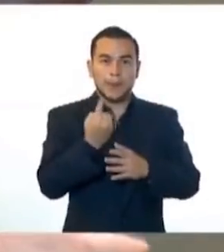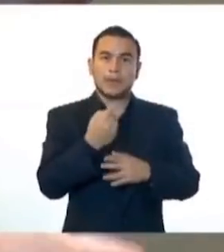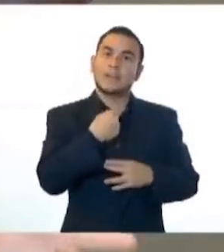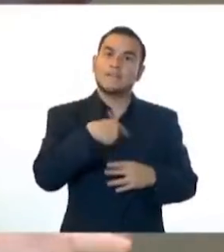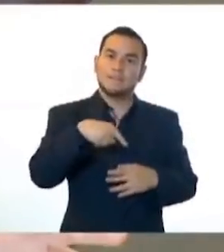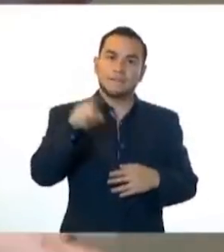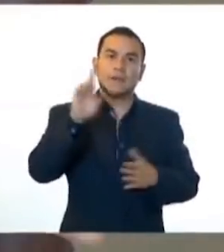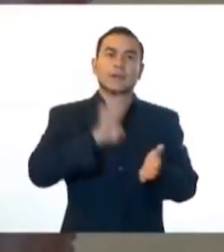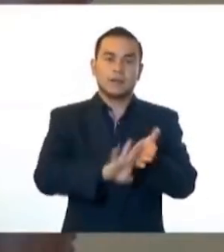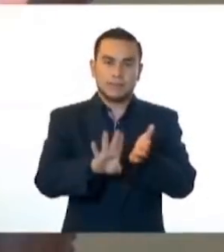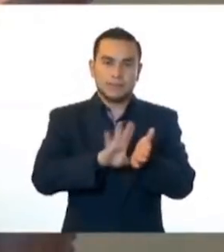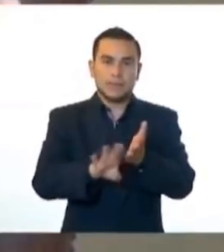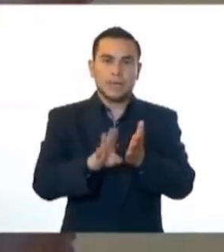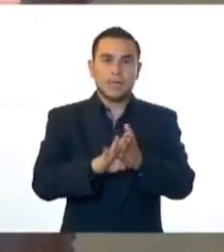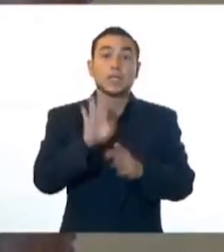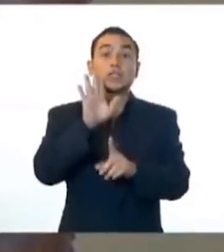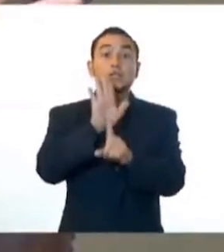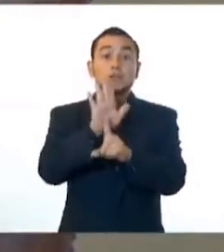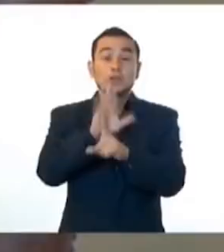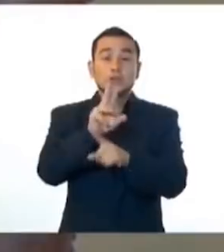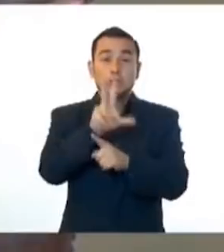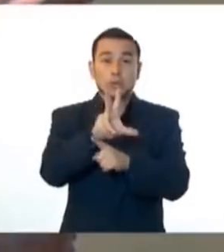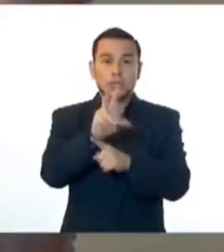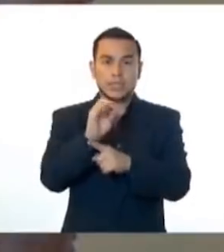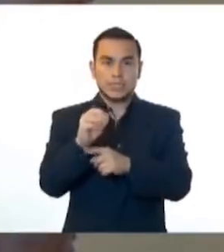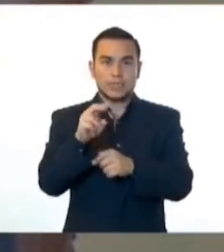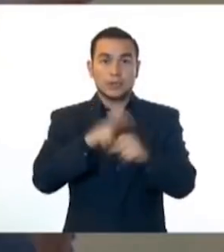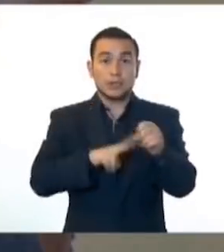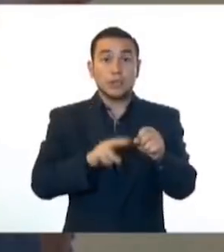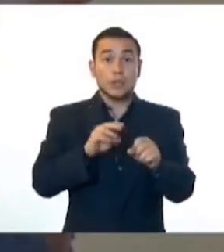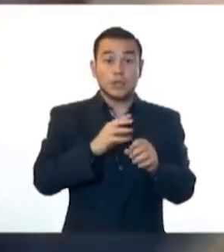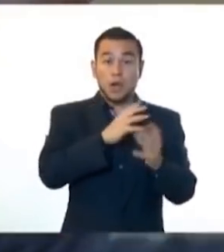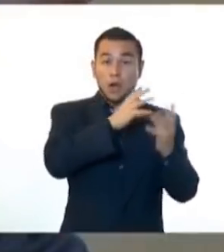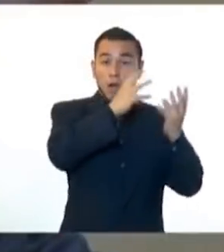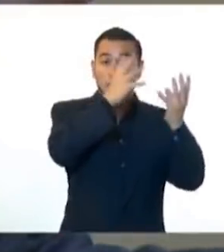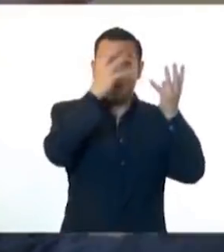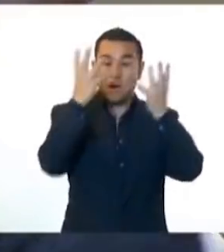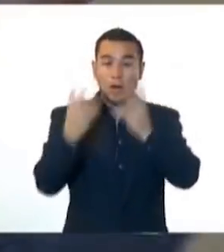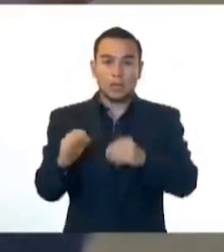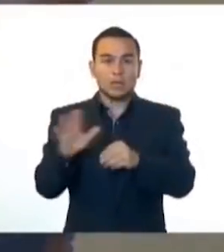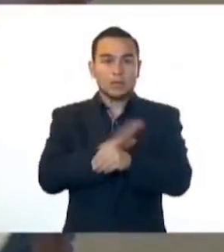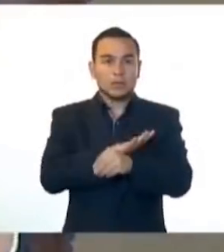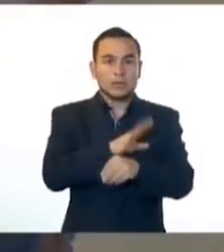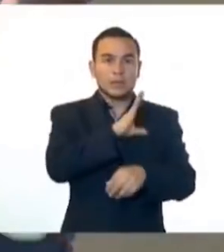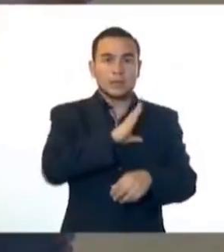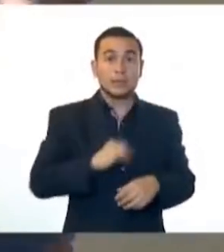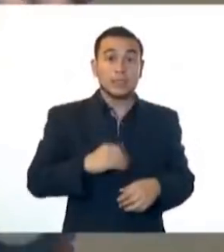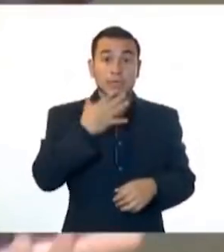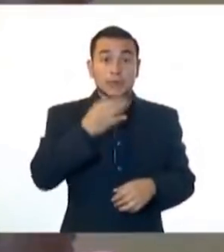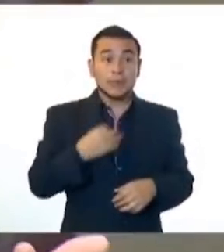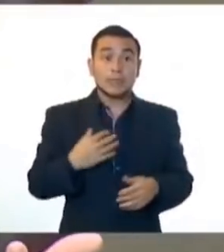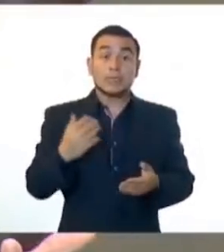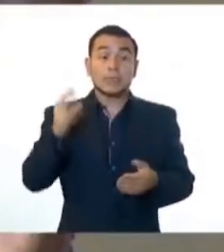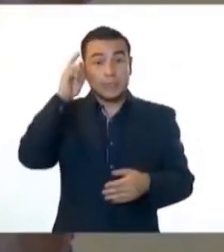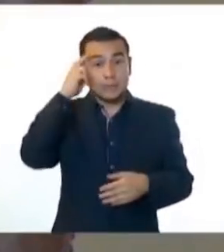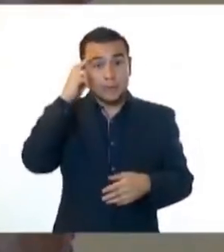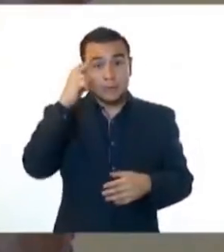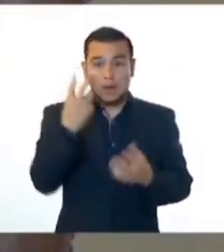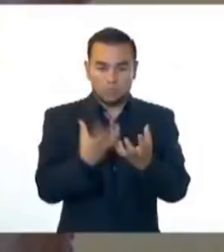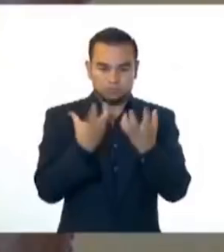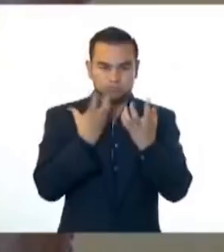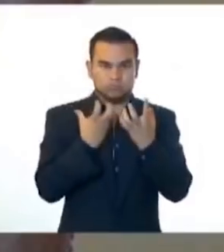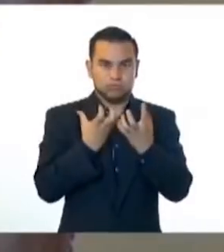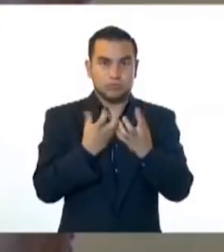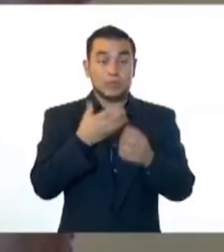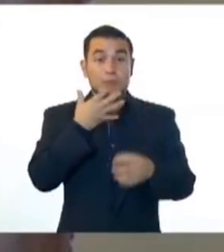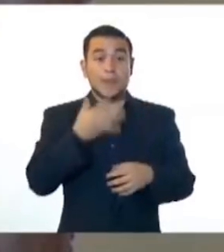cobrar su subsidio en todo el día, en todo el país. Y así tratar de no generar aglomeraciones. Igual